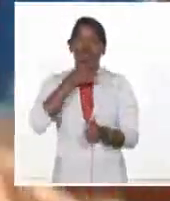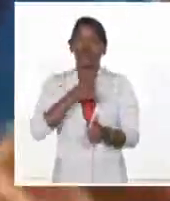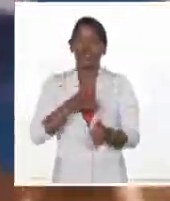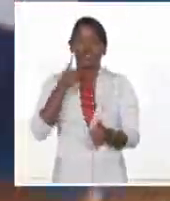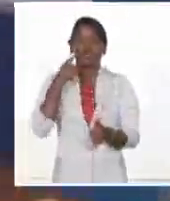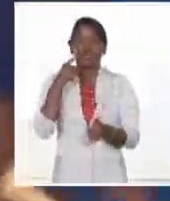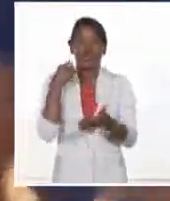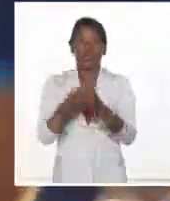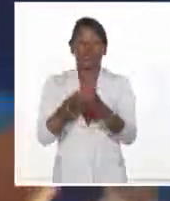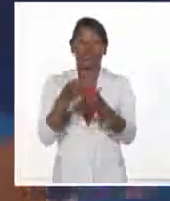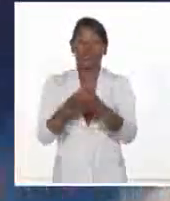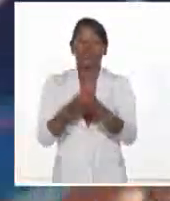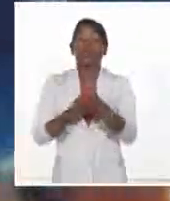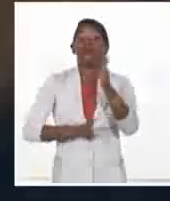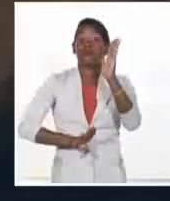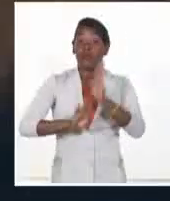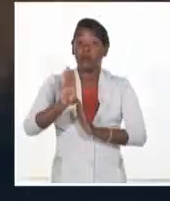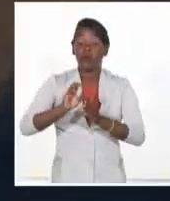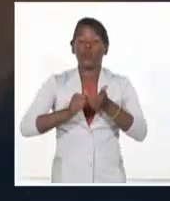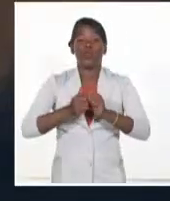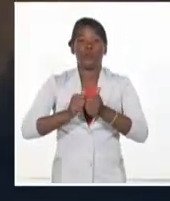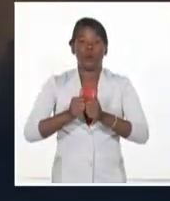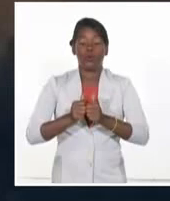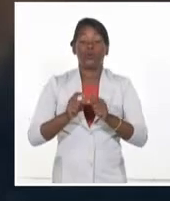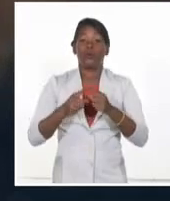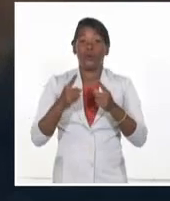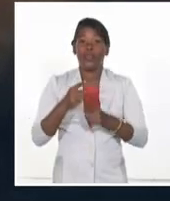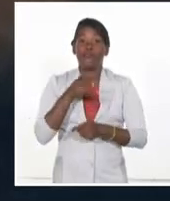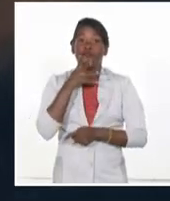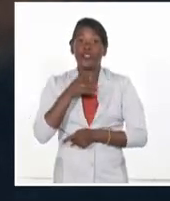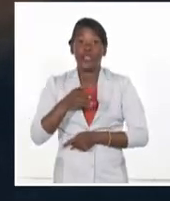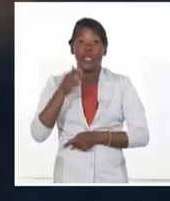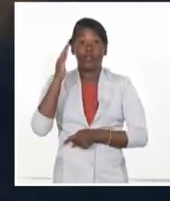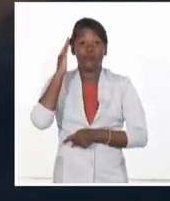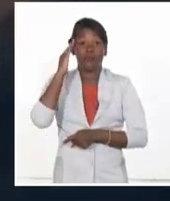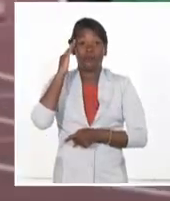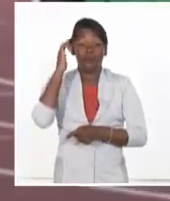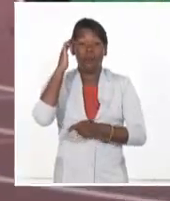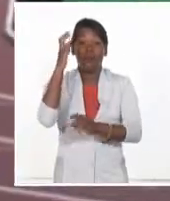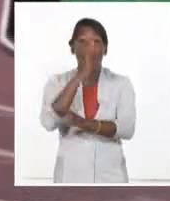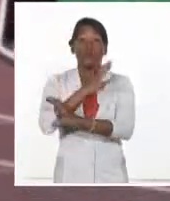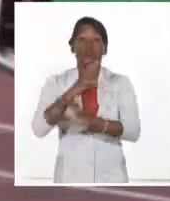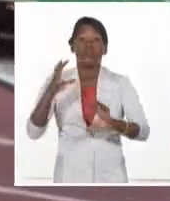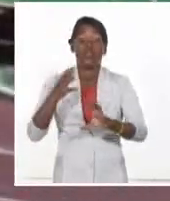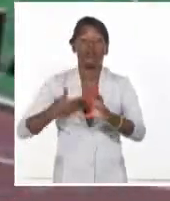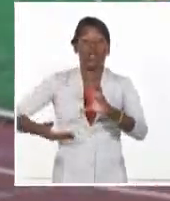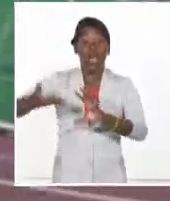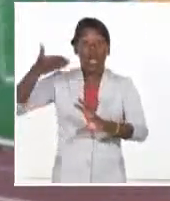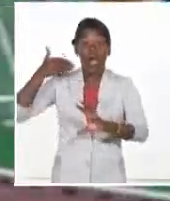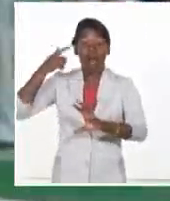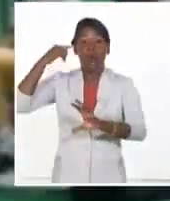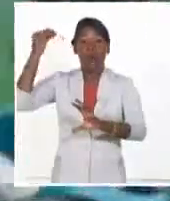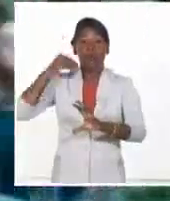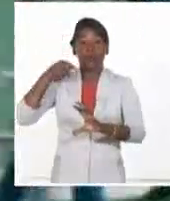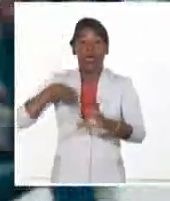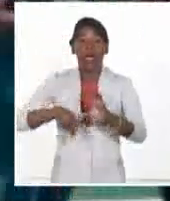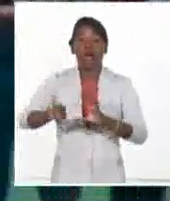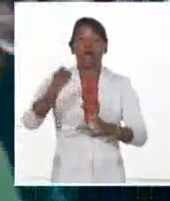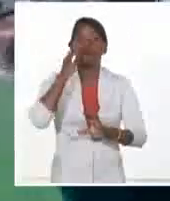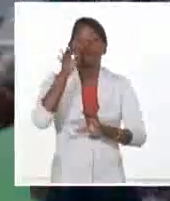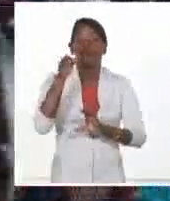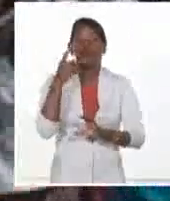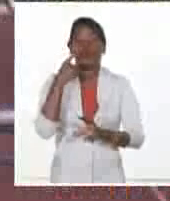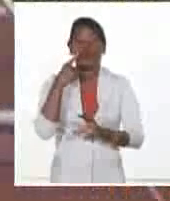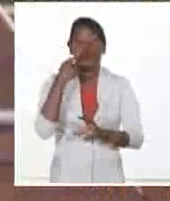mundial. Lo cierto es que, como expresara Fidel hace más de medio siglo, sin revolución no se habría podido ni siquiera soñar